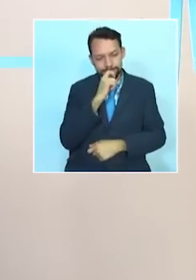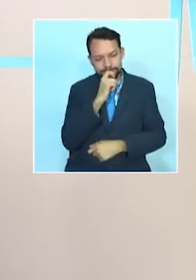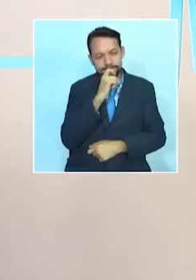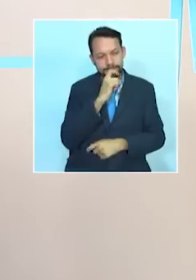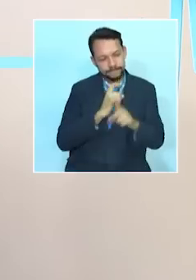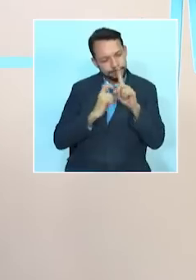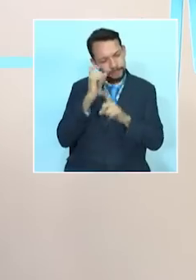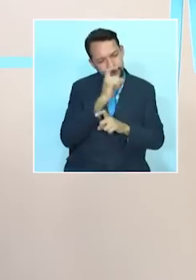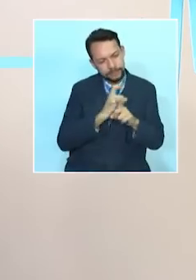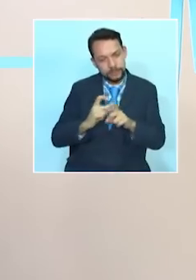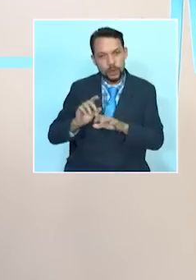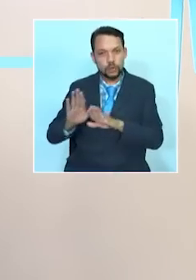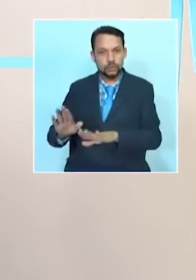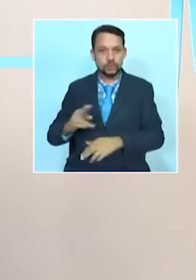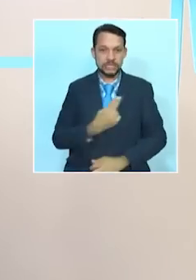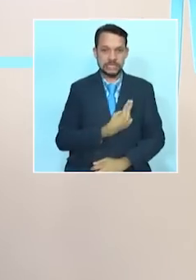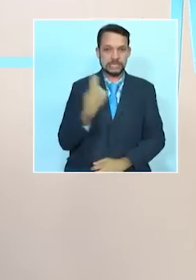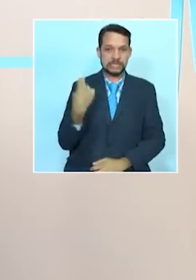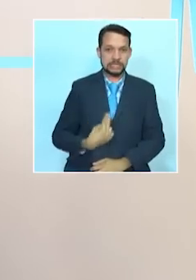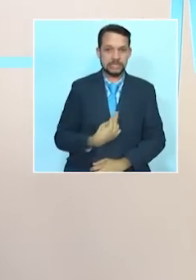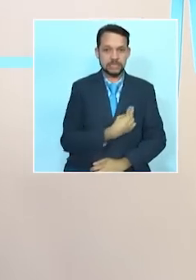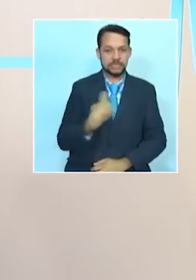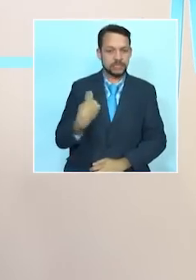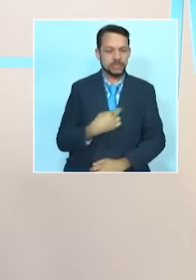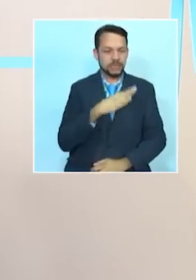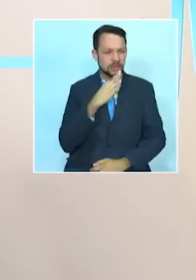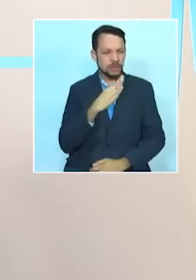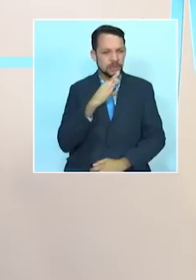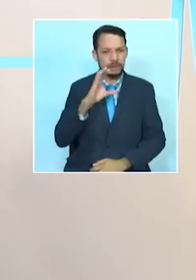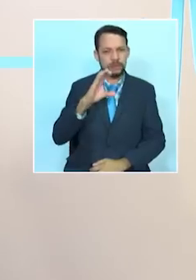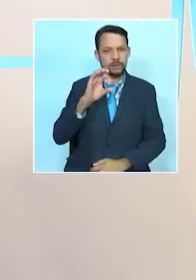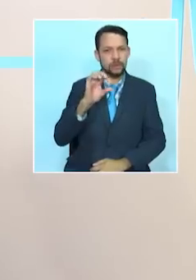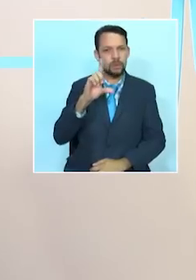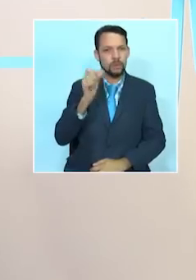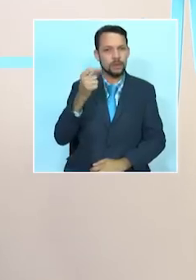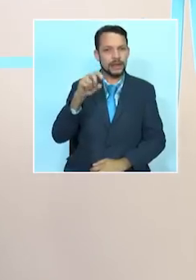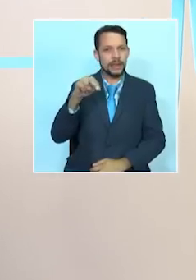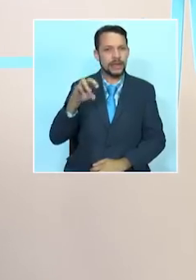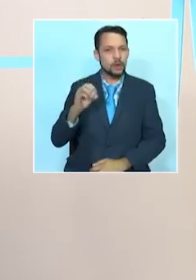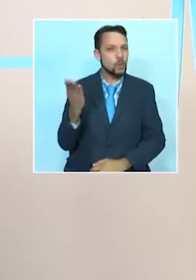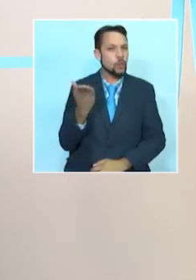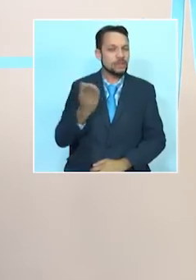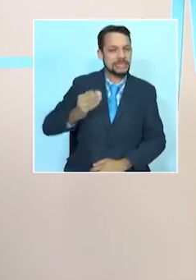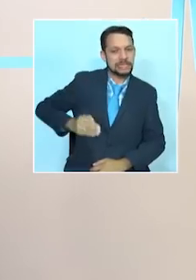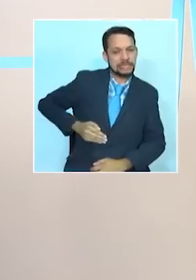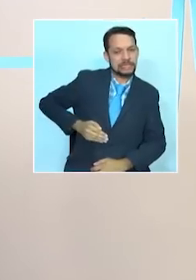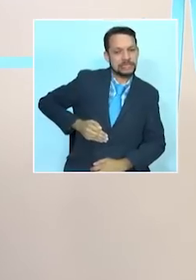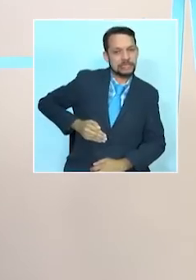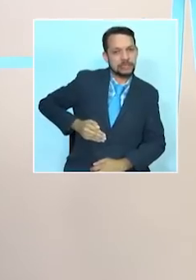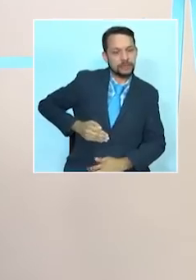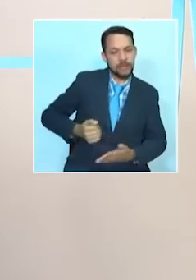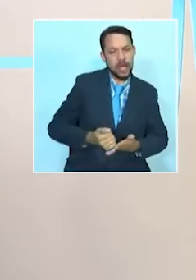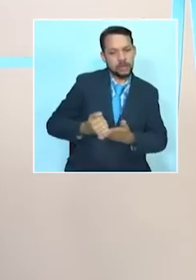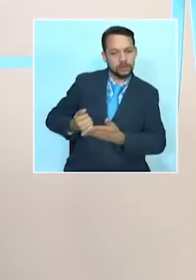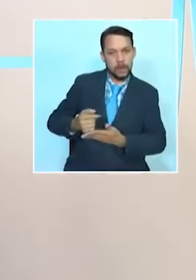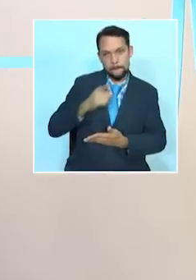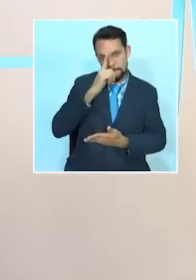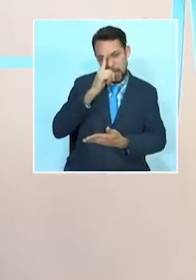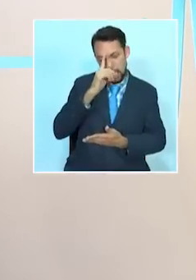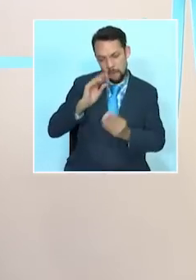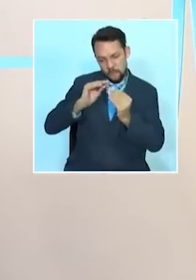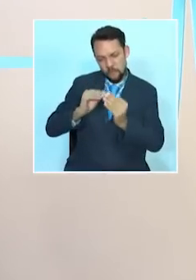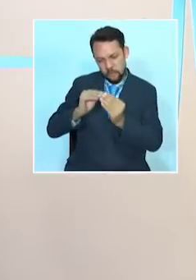medicina china quien nos produce el colágeno quien nos estimula es la energía del hígado que es el reino de la madera que nutre la esencia de los